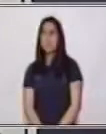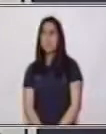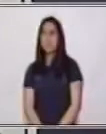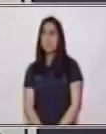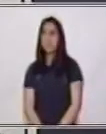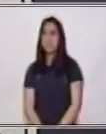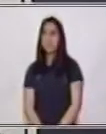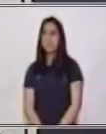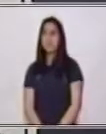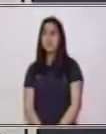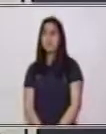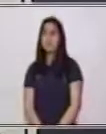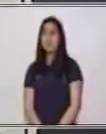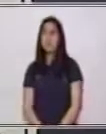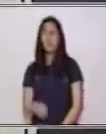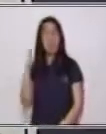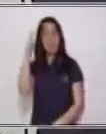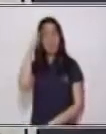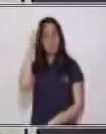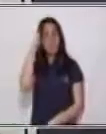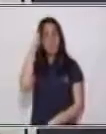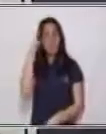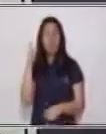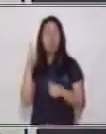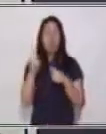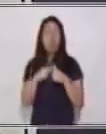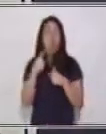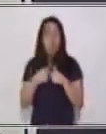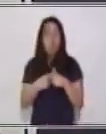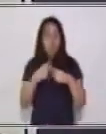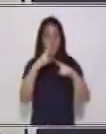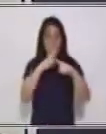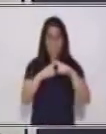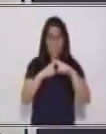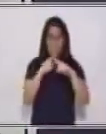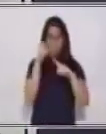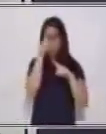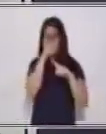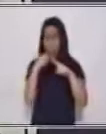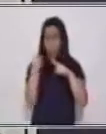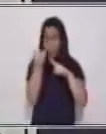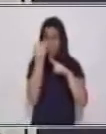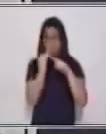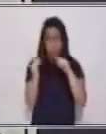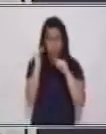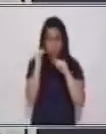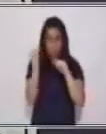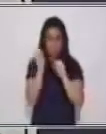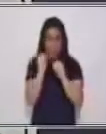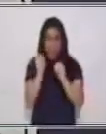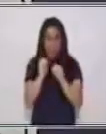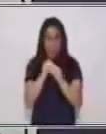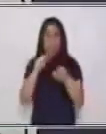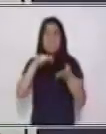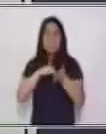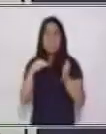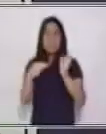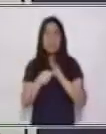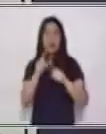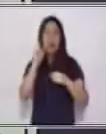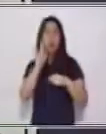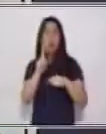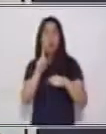término independiente. Es el término que carece de variable o letra.